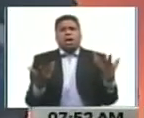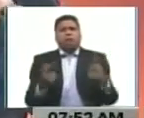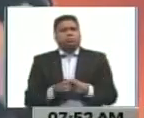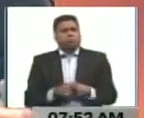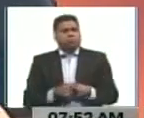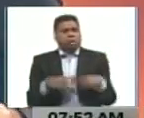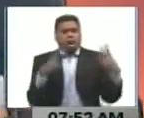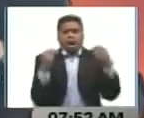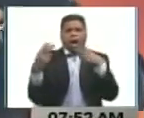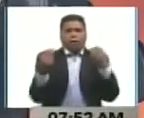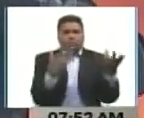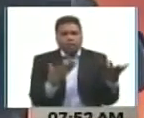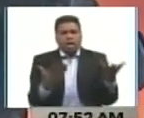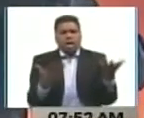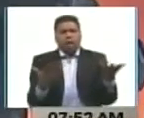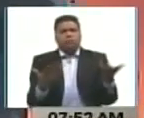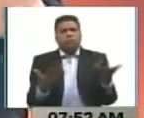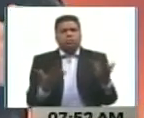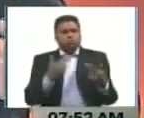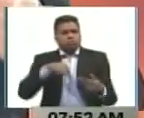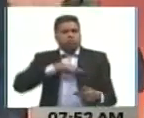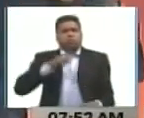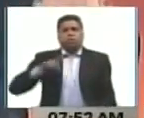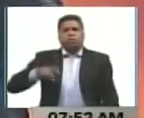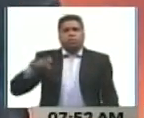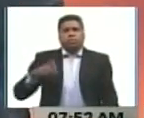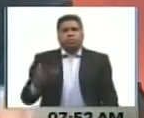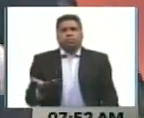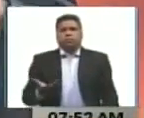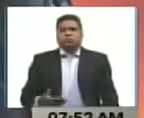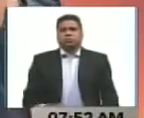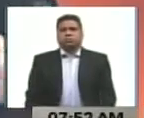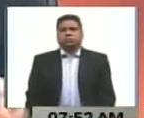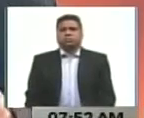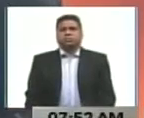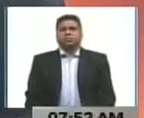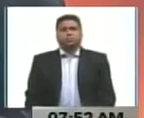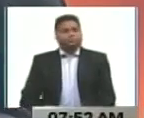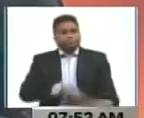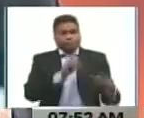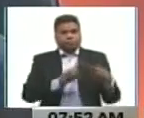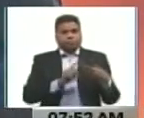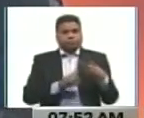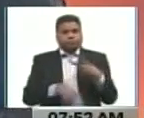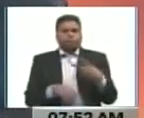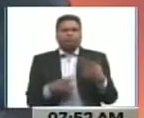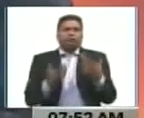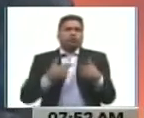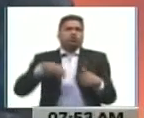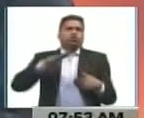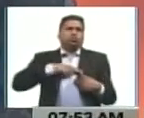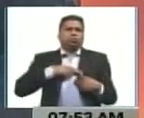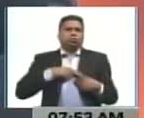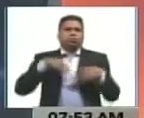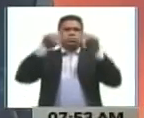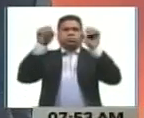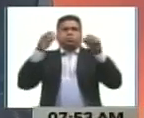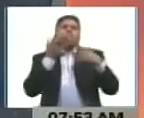consensos por la fuerza del terrorismo económico, del terrorismo mediático, nosotros estamos